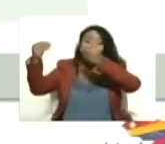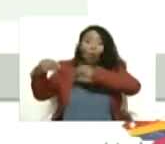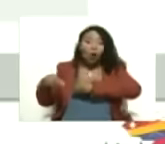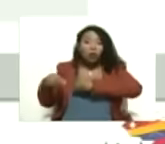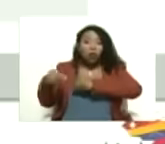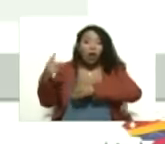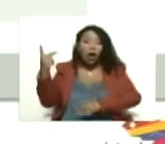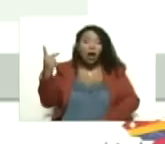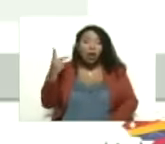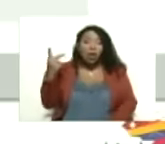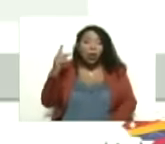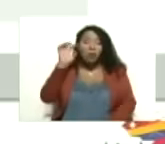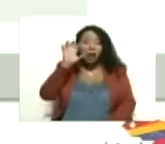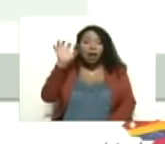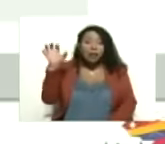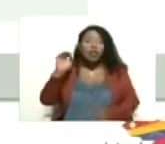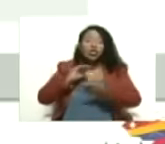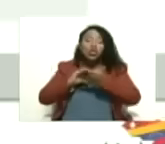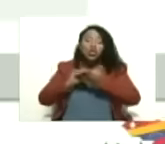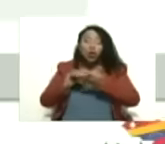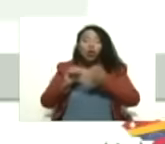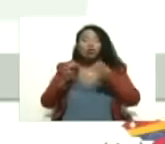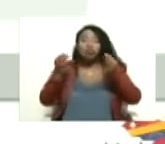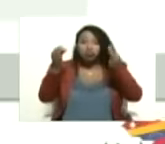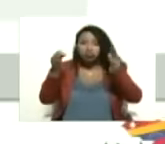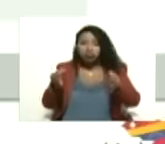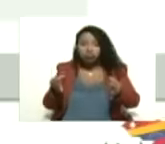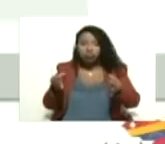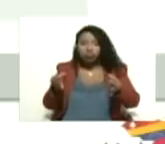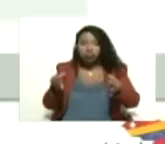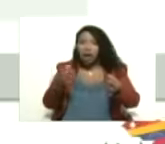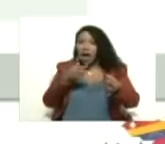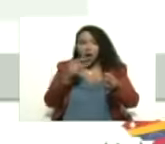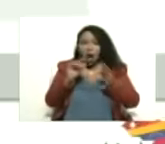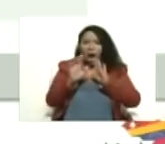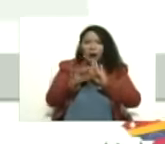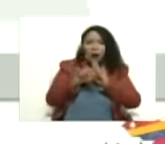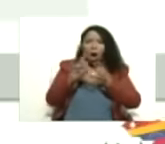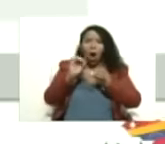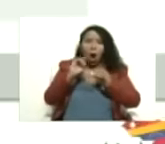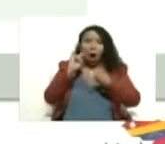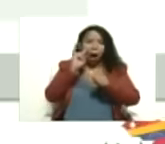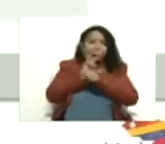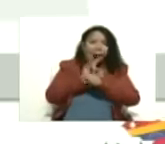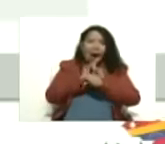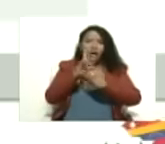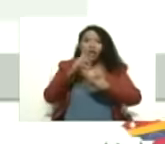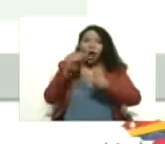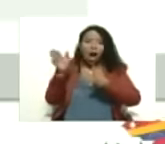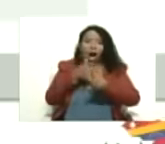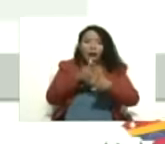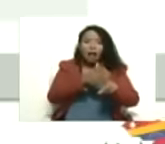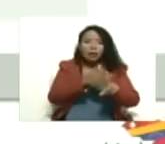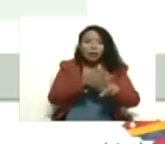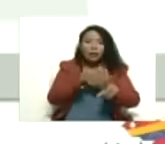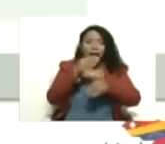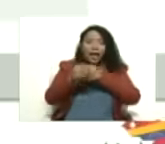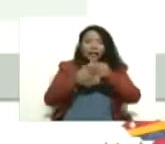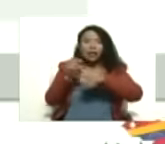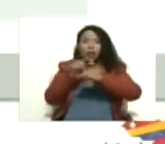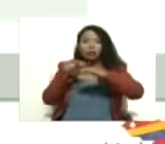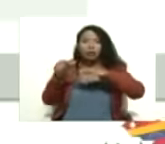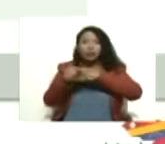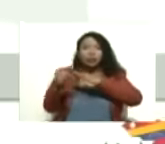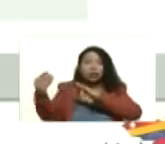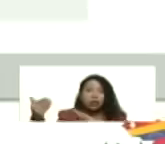las partes una solución práctica y no la rapiña no el robo no la agresión que en este momento está perpetrando el gobierno